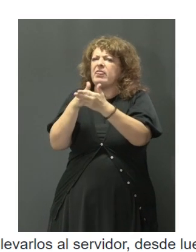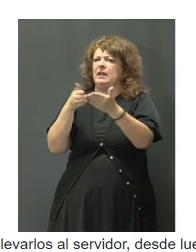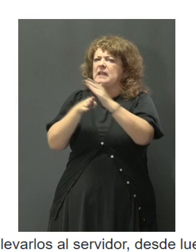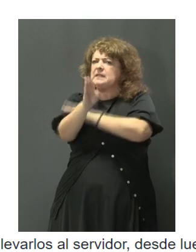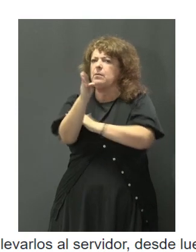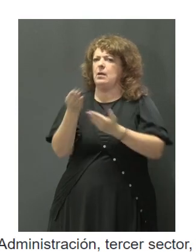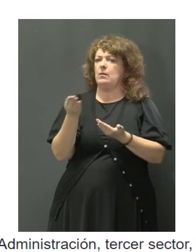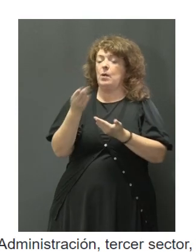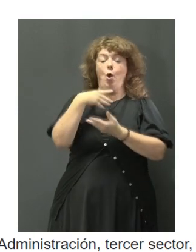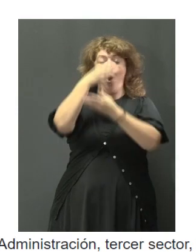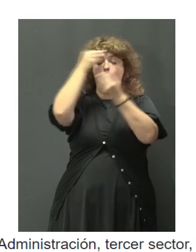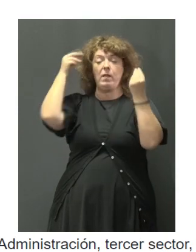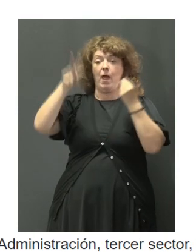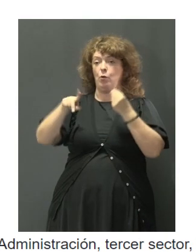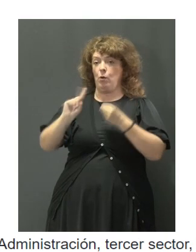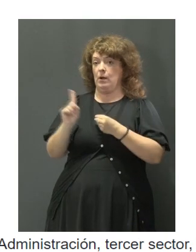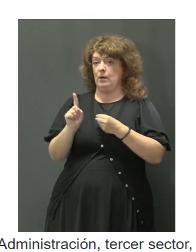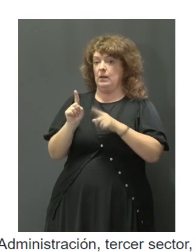luego,